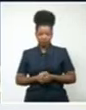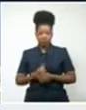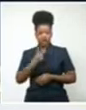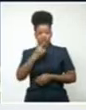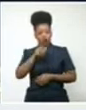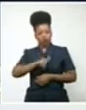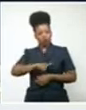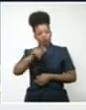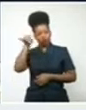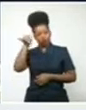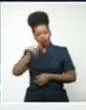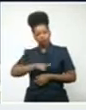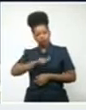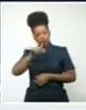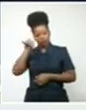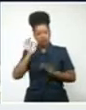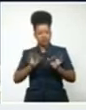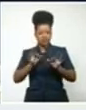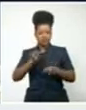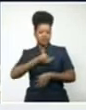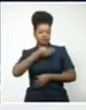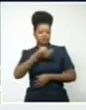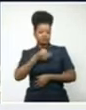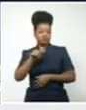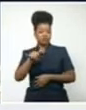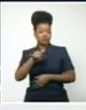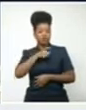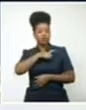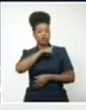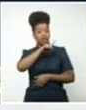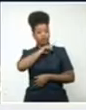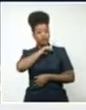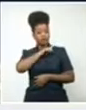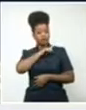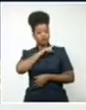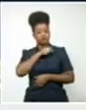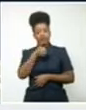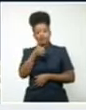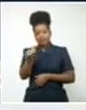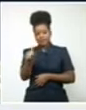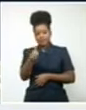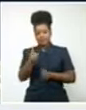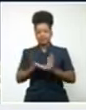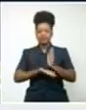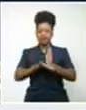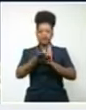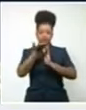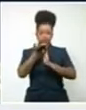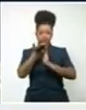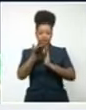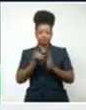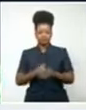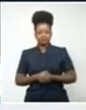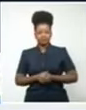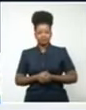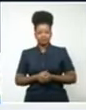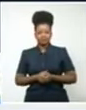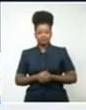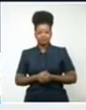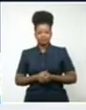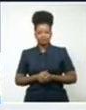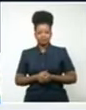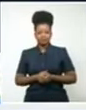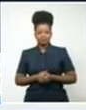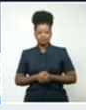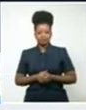los mencionamos, y en el día de ayer se dieron 10 altas. Esto muy